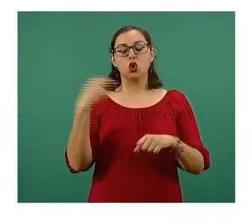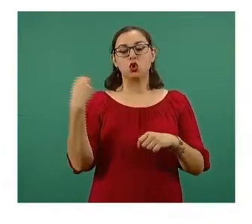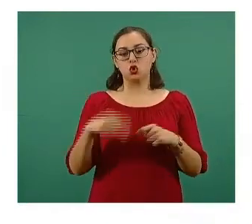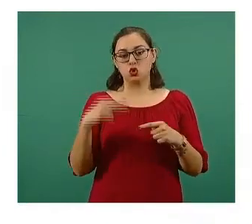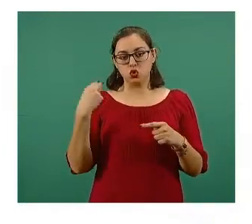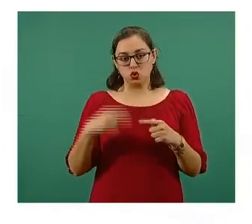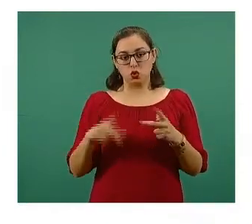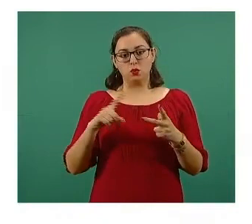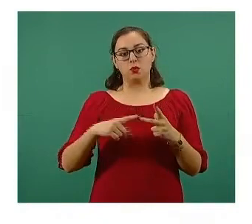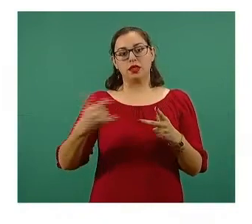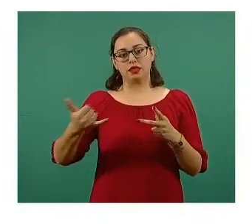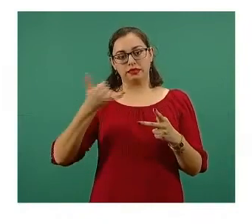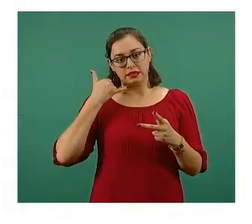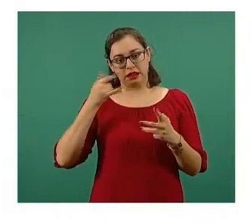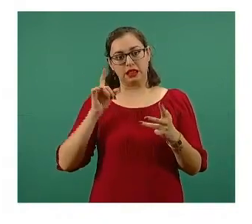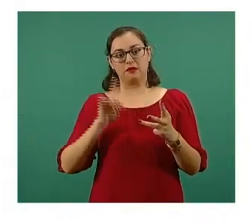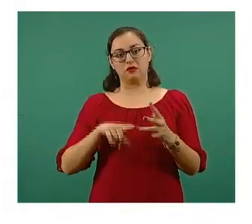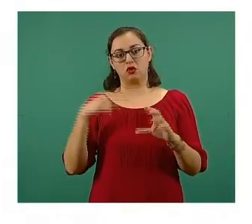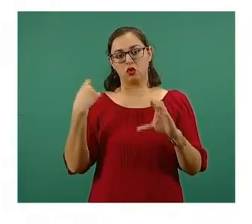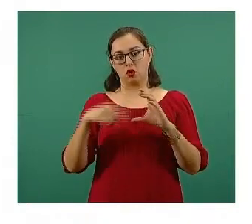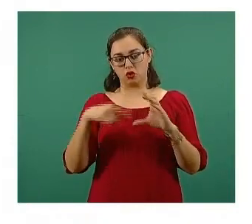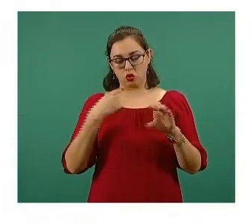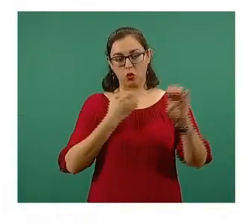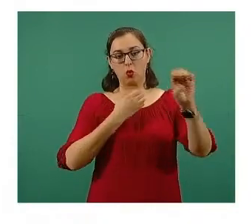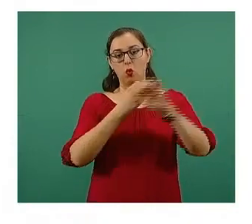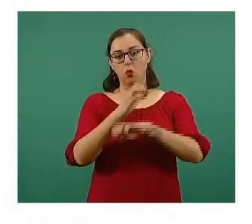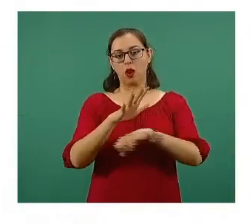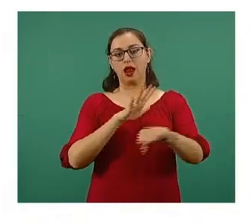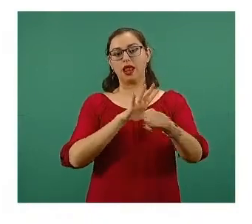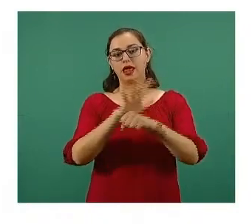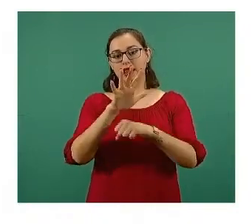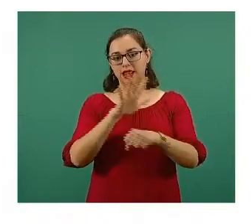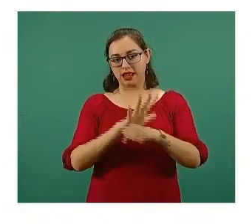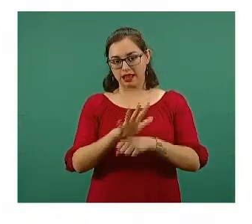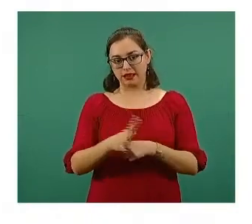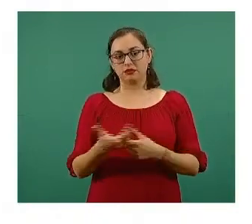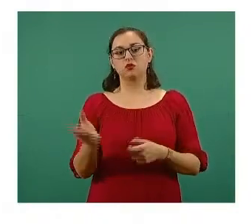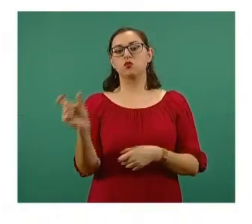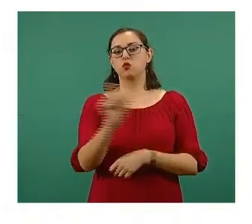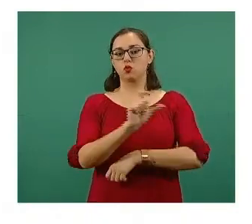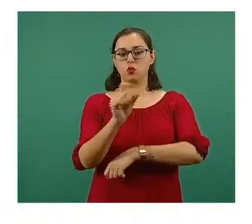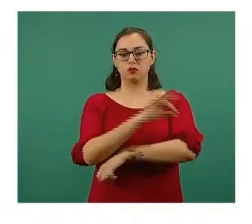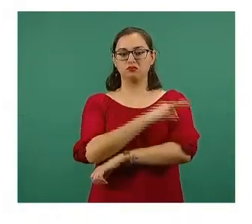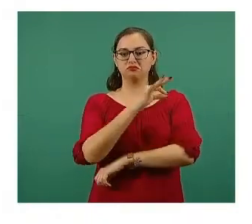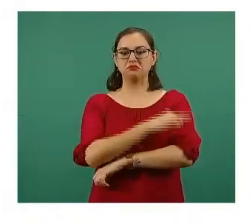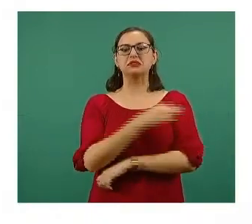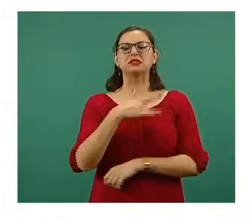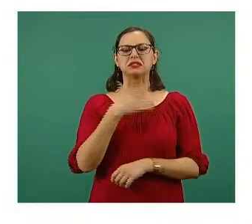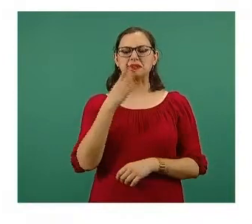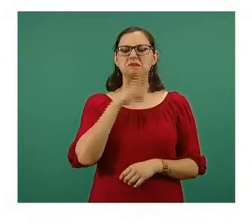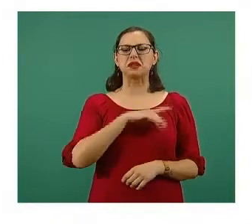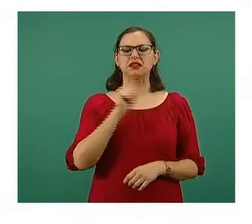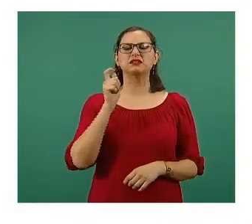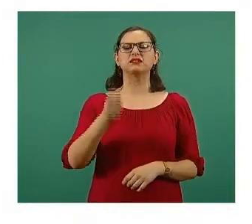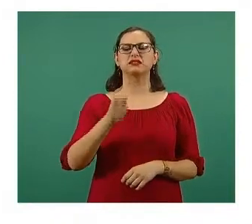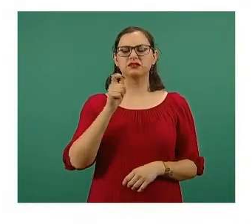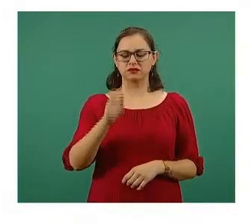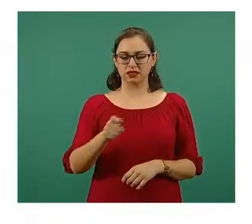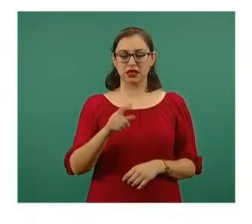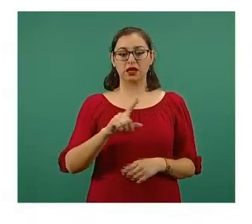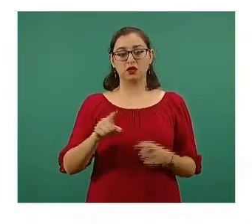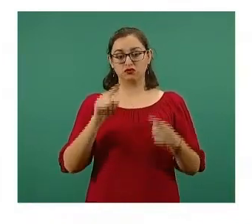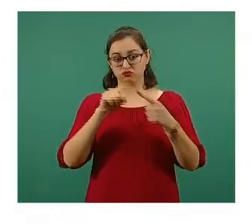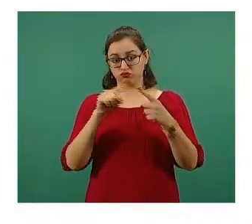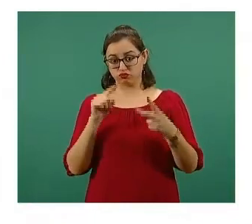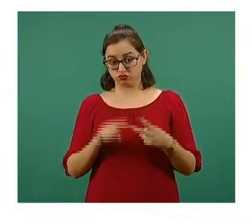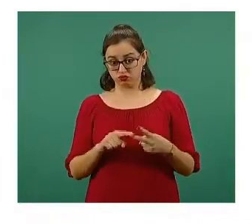correo electrónico, en qué estado de la República vive, cuándo le vacunaron, cuáles son sus síntomas y 2 preguntas importantes.